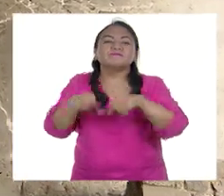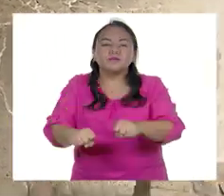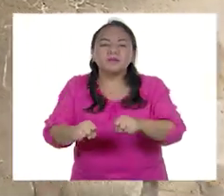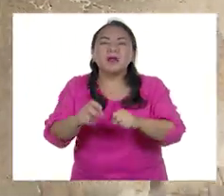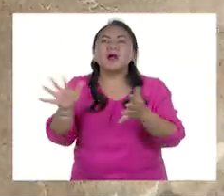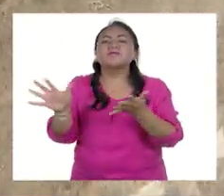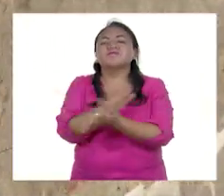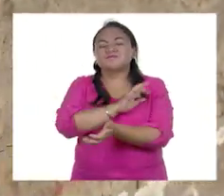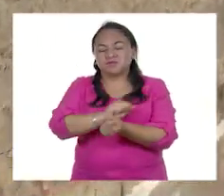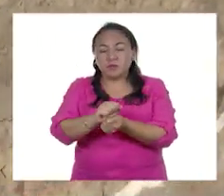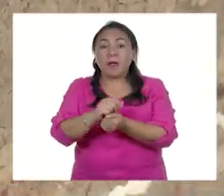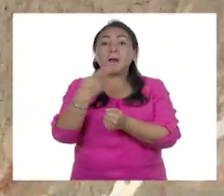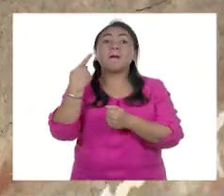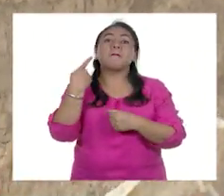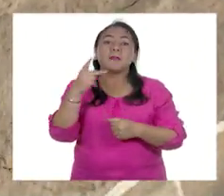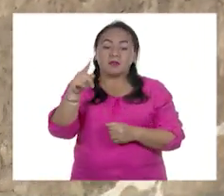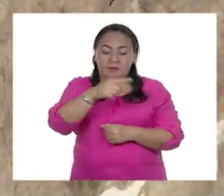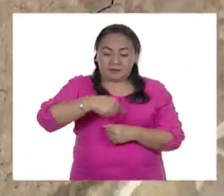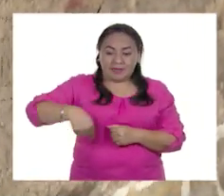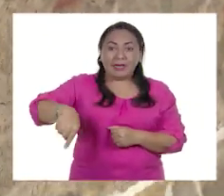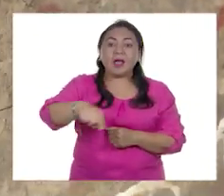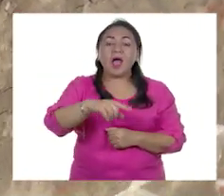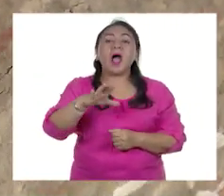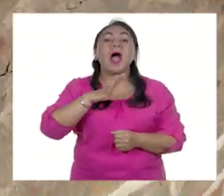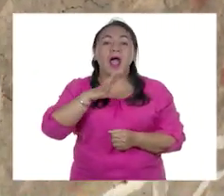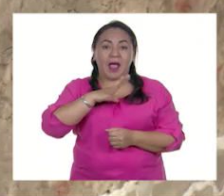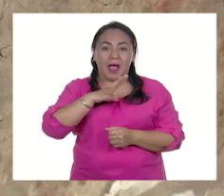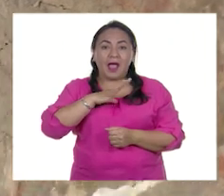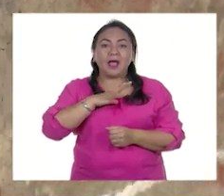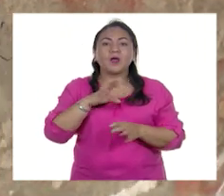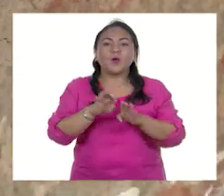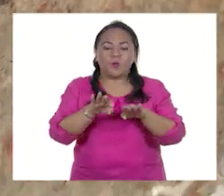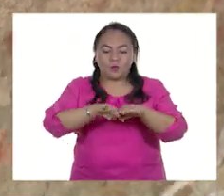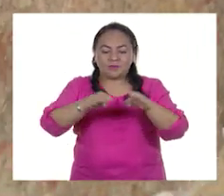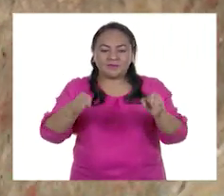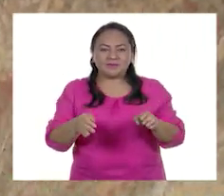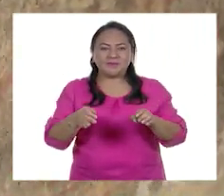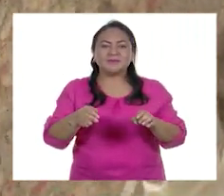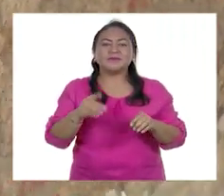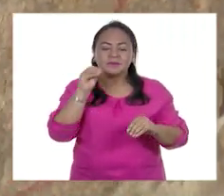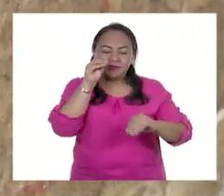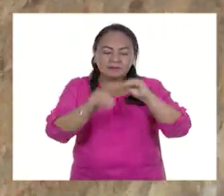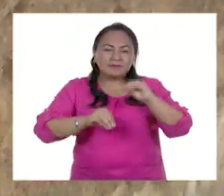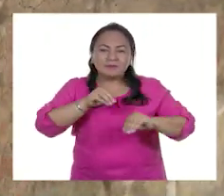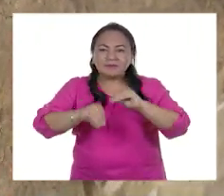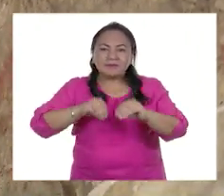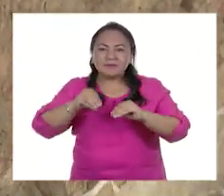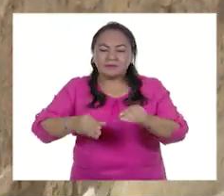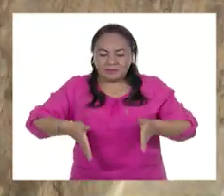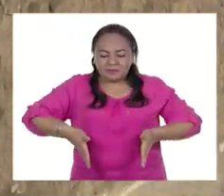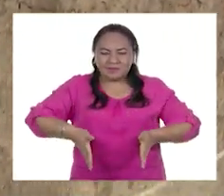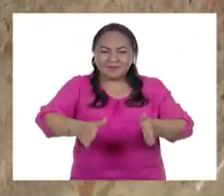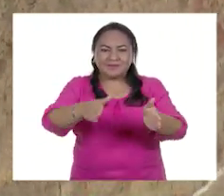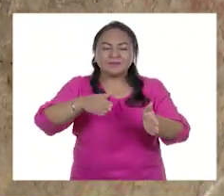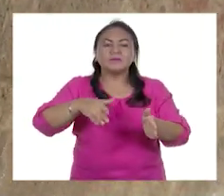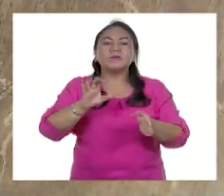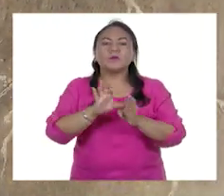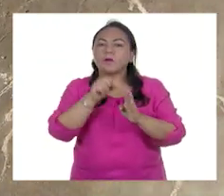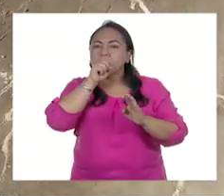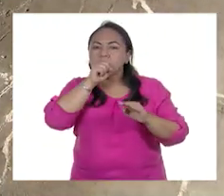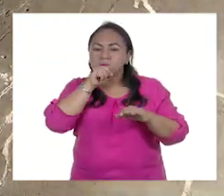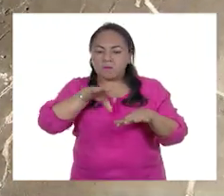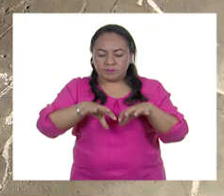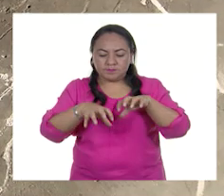entraba en este recinto y existían estas banquetas decoradas con relieves,